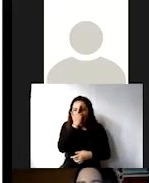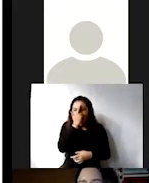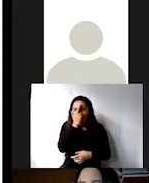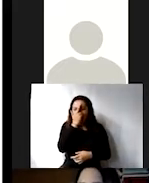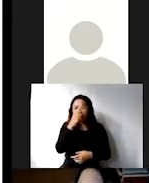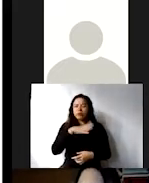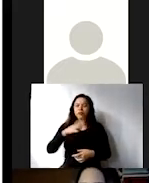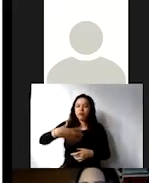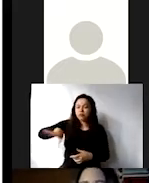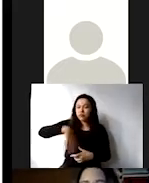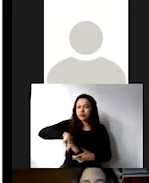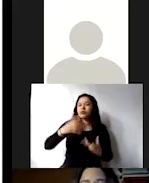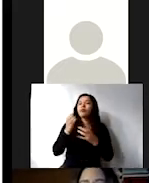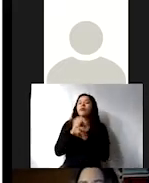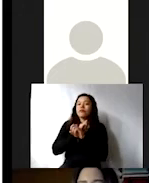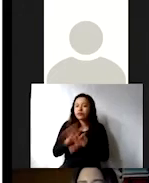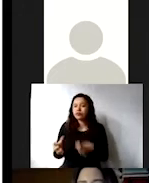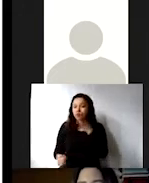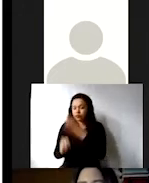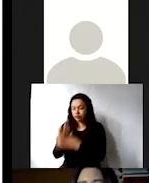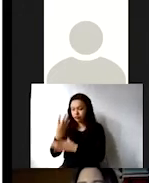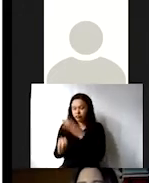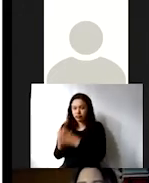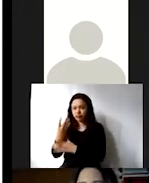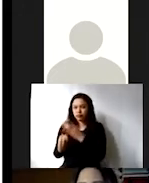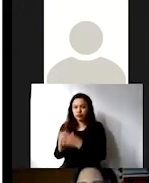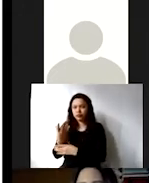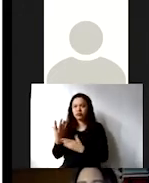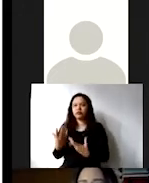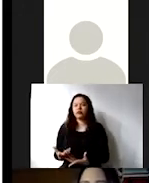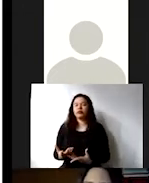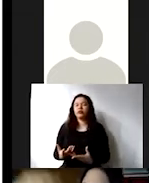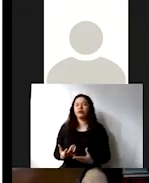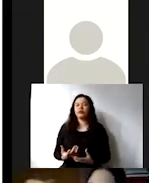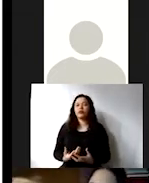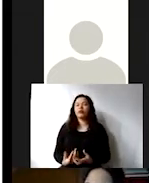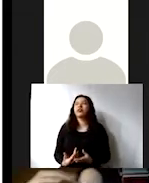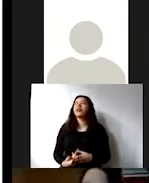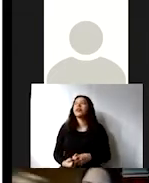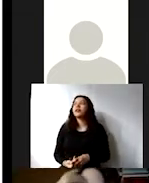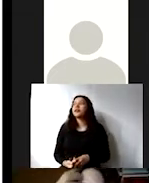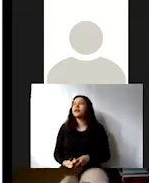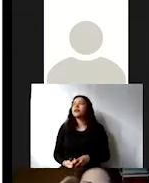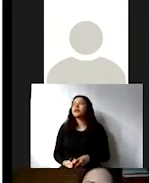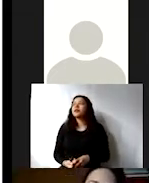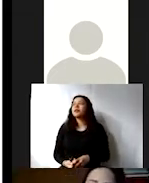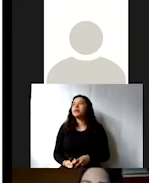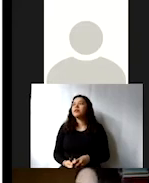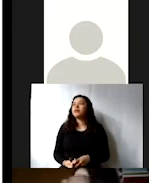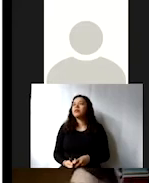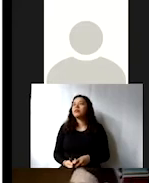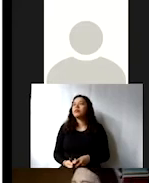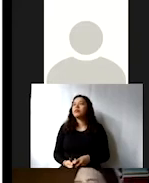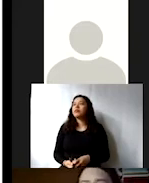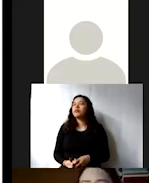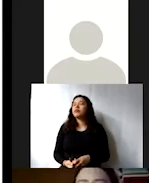buscadores actualizados en los que se puede, digamos, buscar específicamente